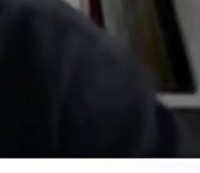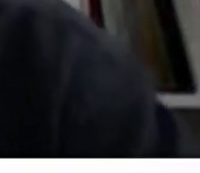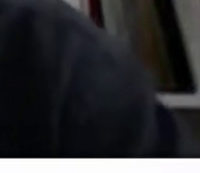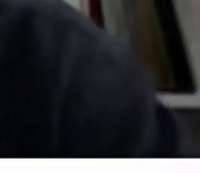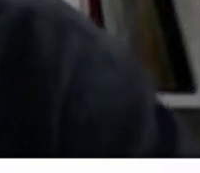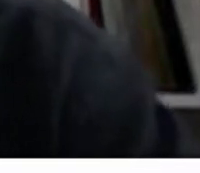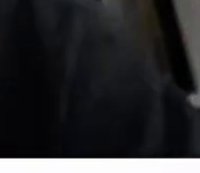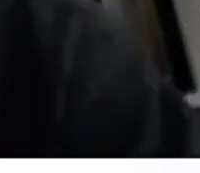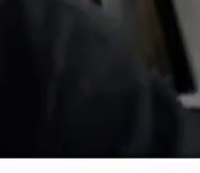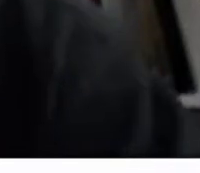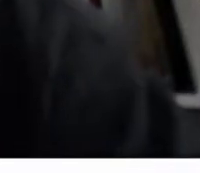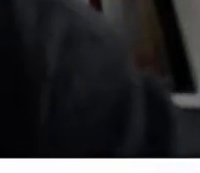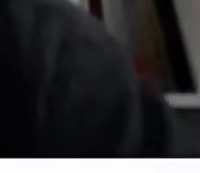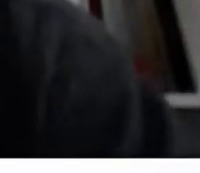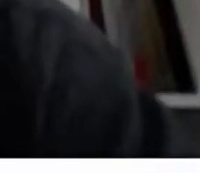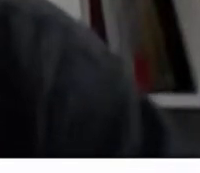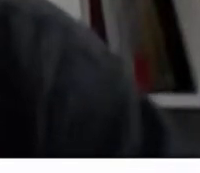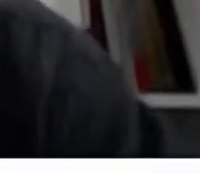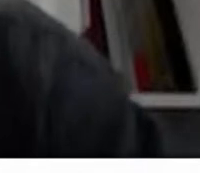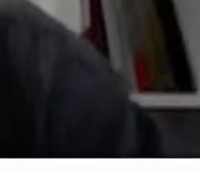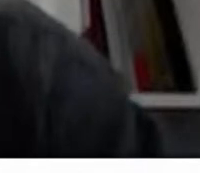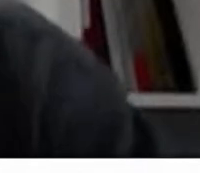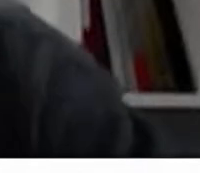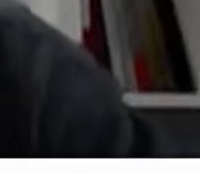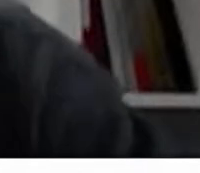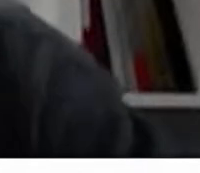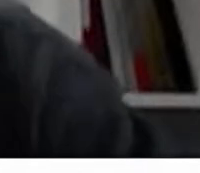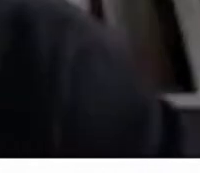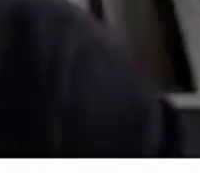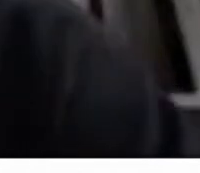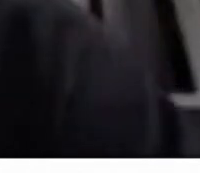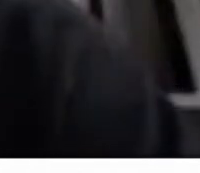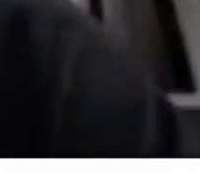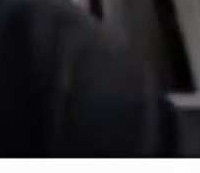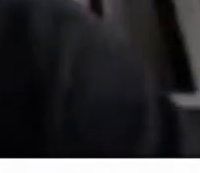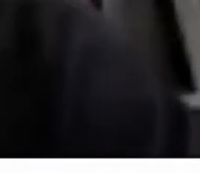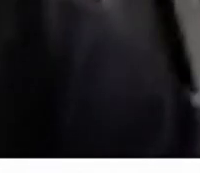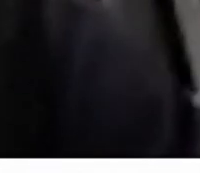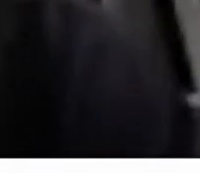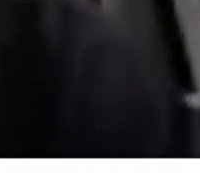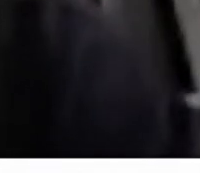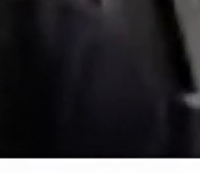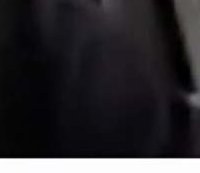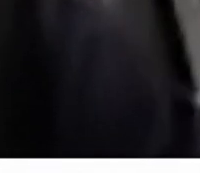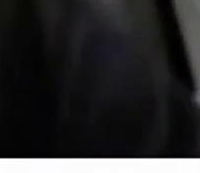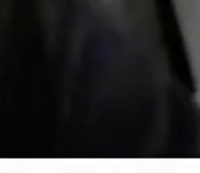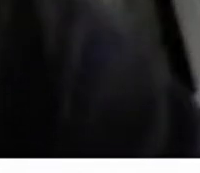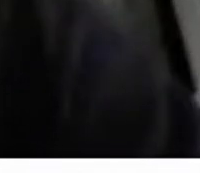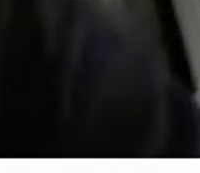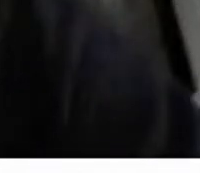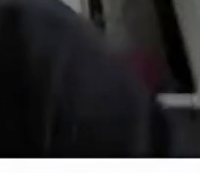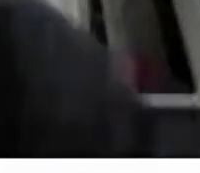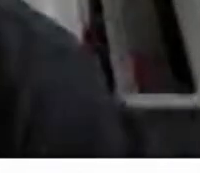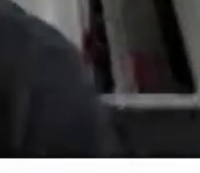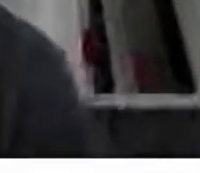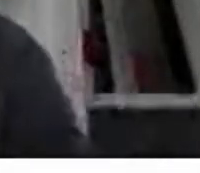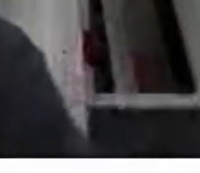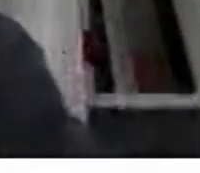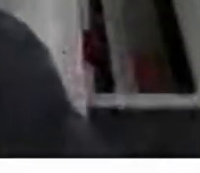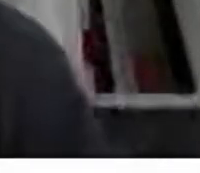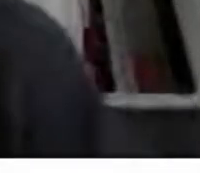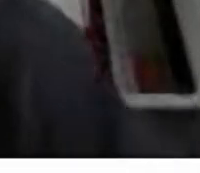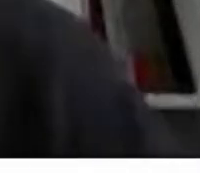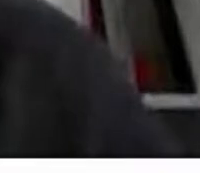agropecuaria con 20 años en Argentina? ¿Para qué son esos espacios que son a veces anunciados para la foto y que no